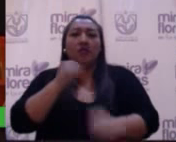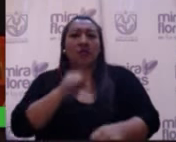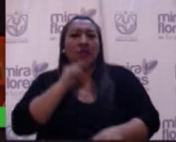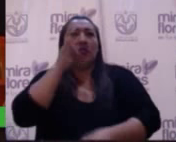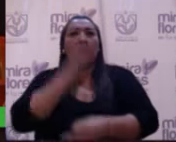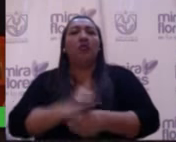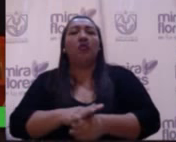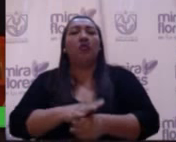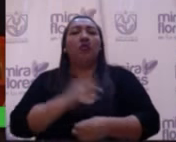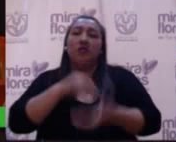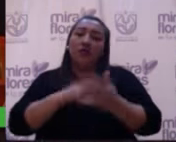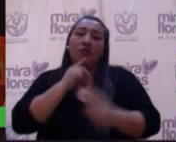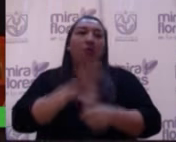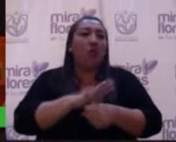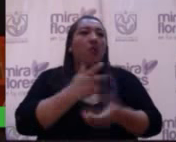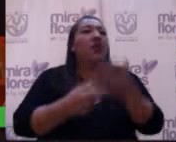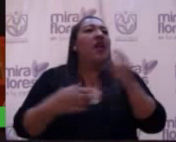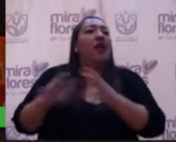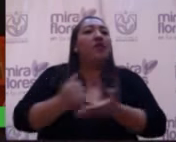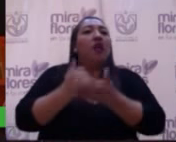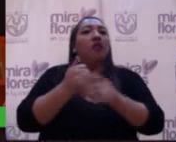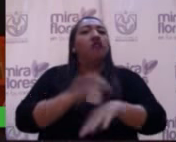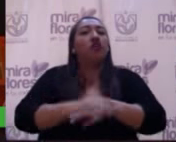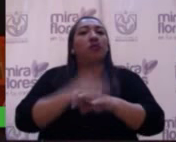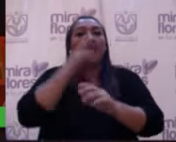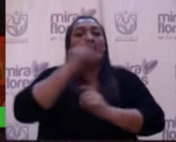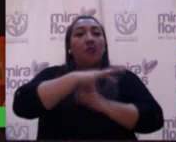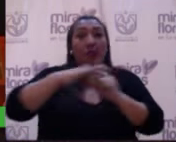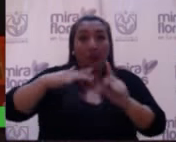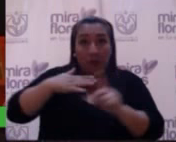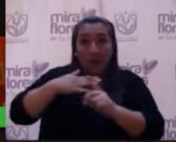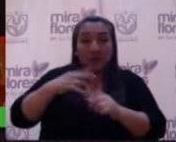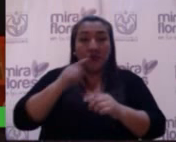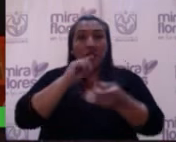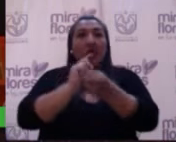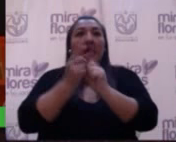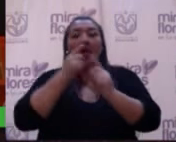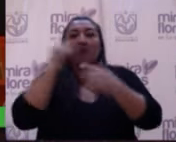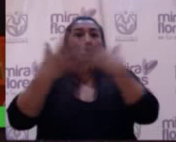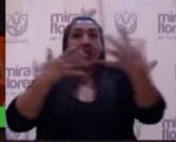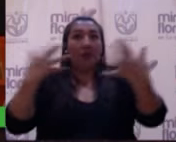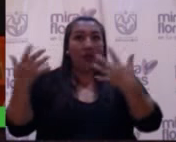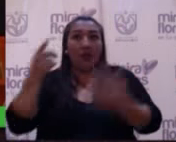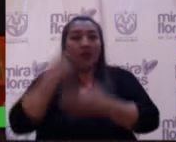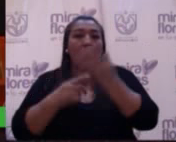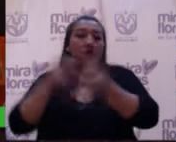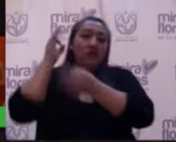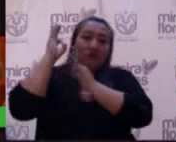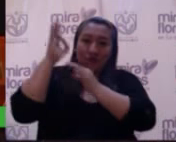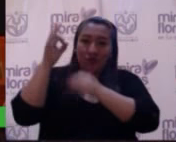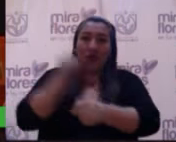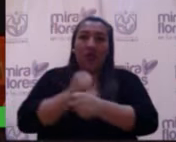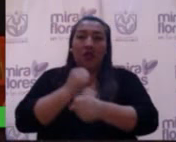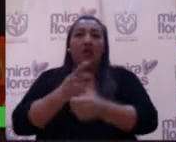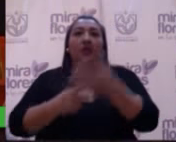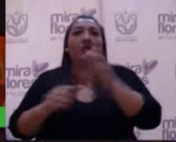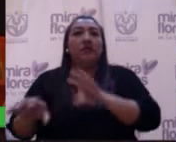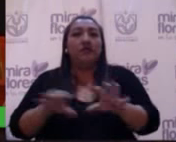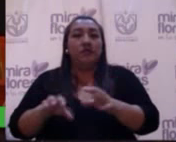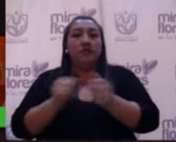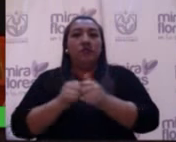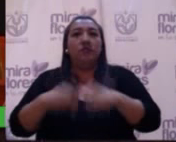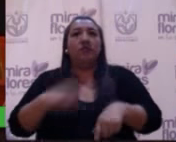compromisos climáticos asumidos. Es por ello que nos gustaría contar con su presencia en dicho evento, para que exponga el trabajo que están liderando